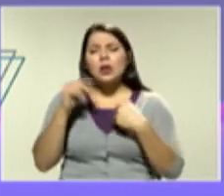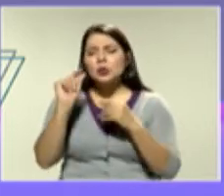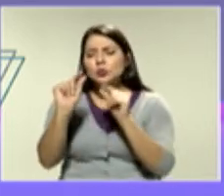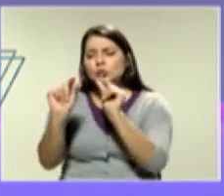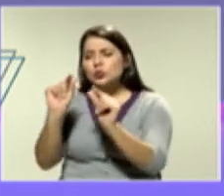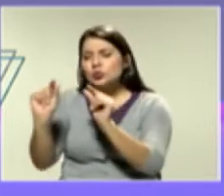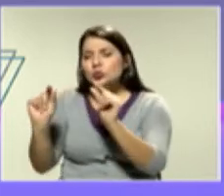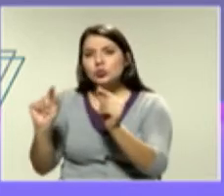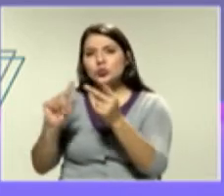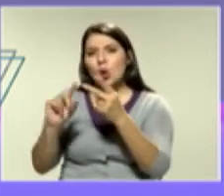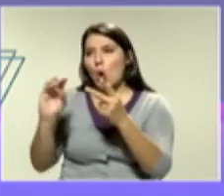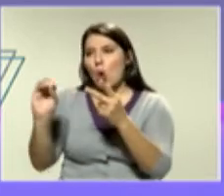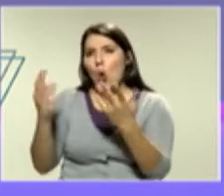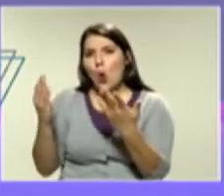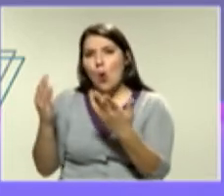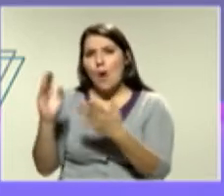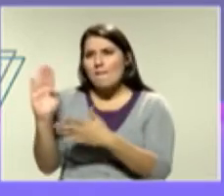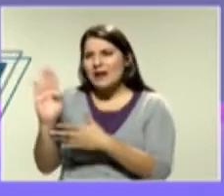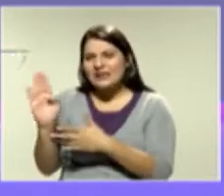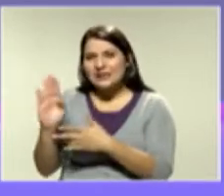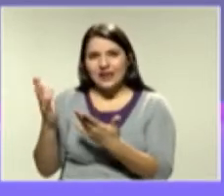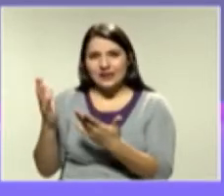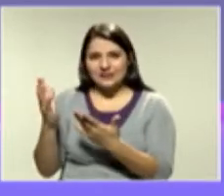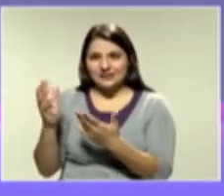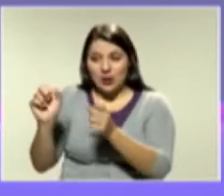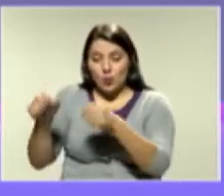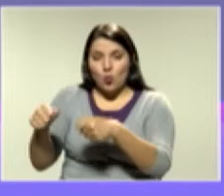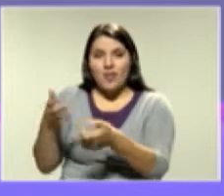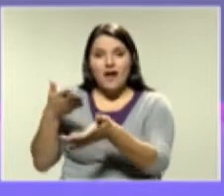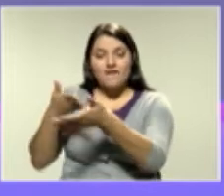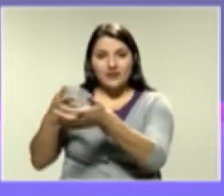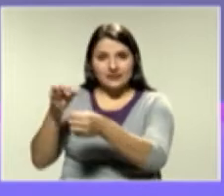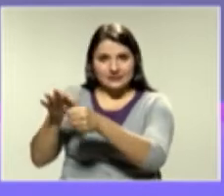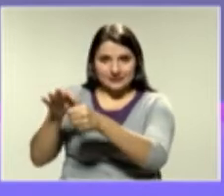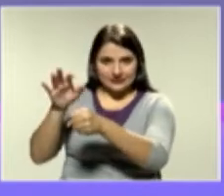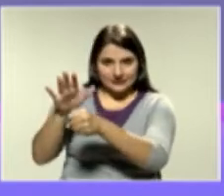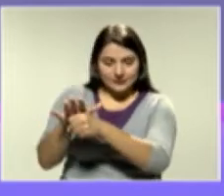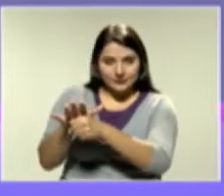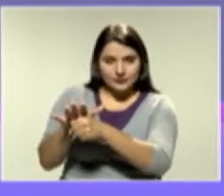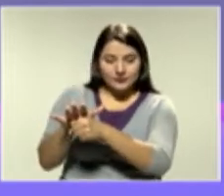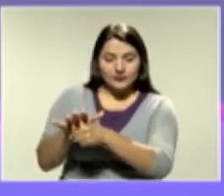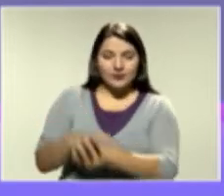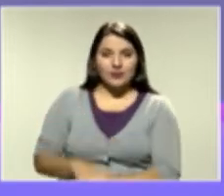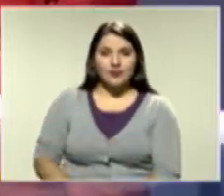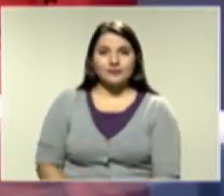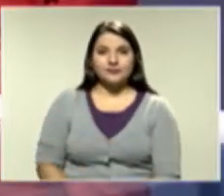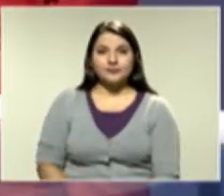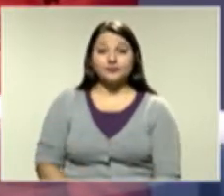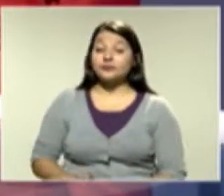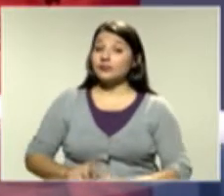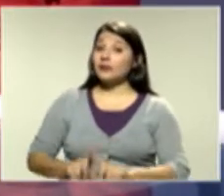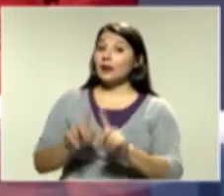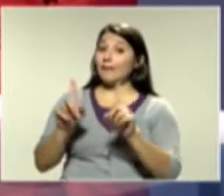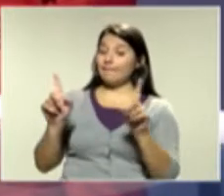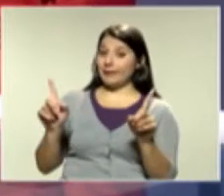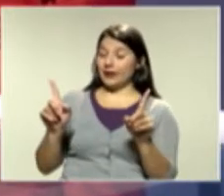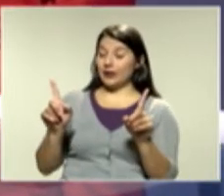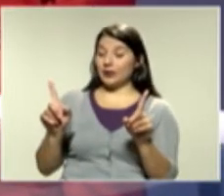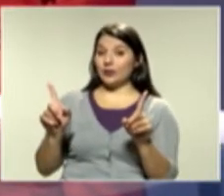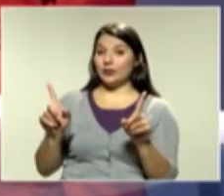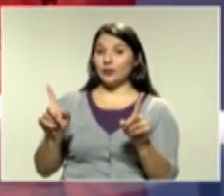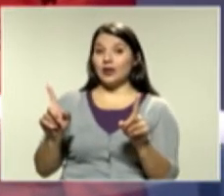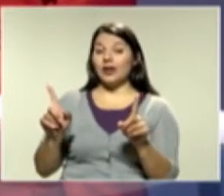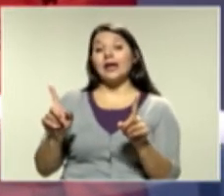organismos que se consideran plagas en ciertos sentidos y en ciertas circunstancias. Pero de hecho